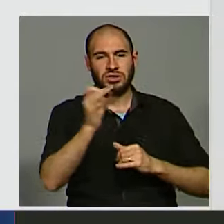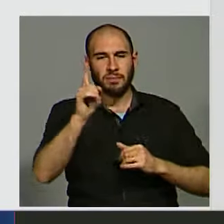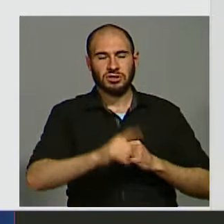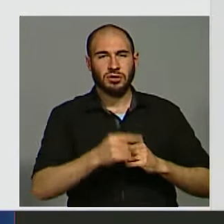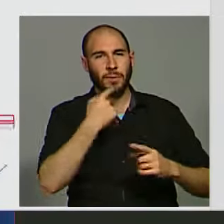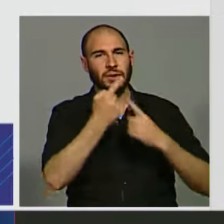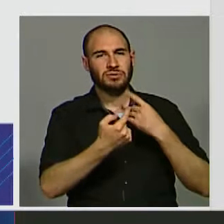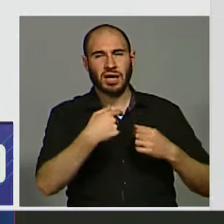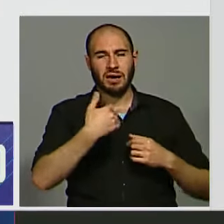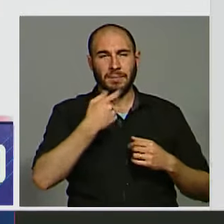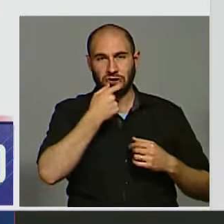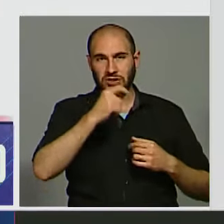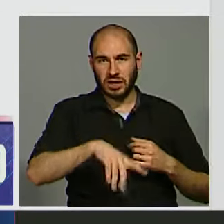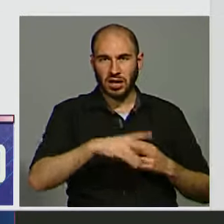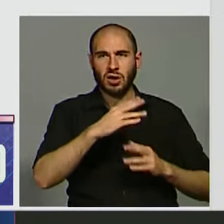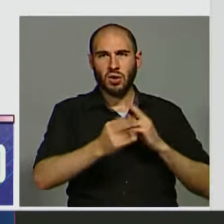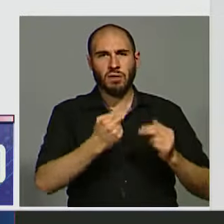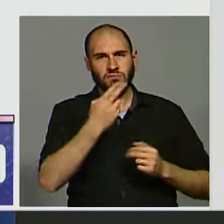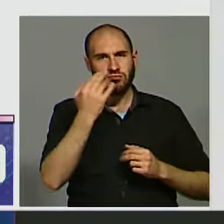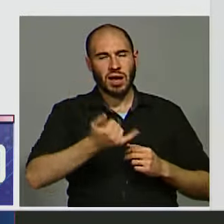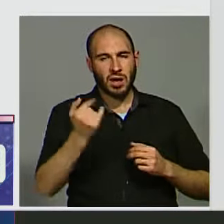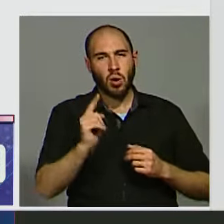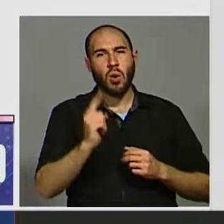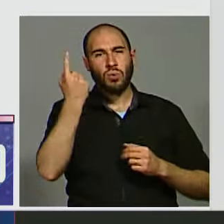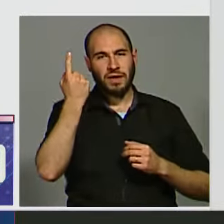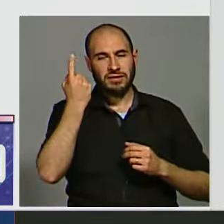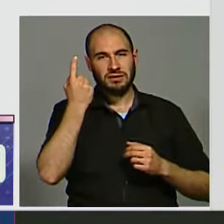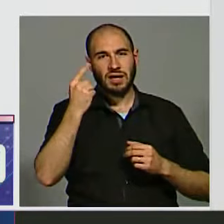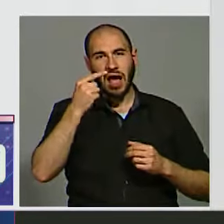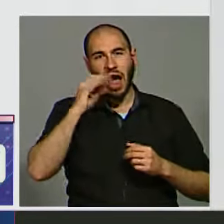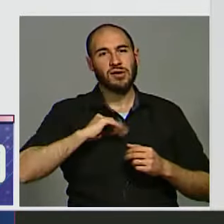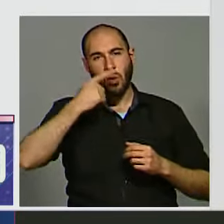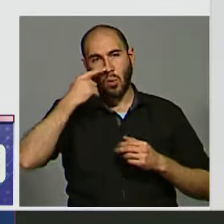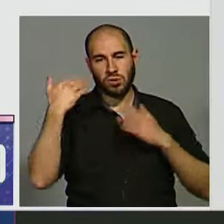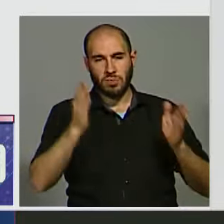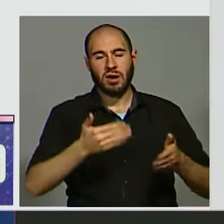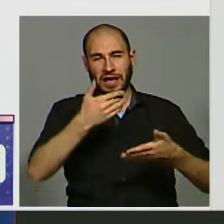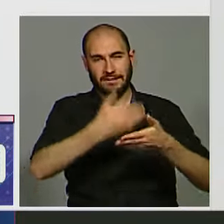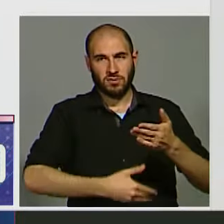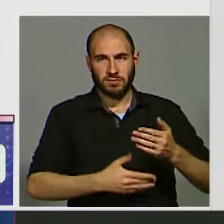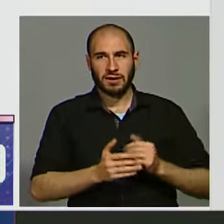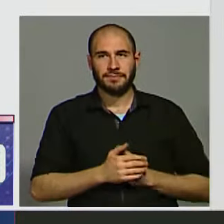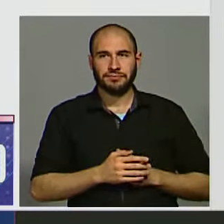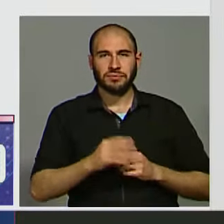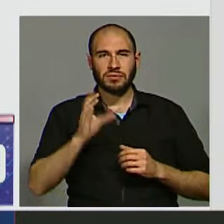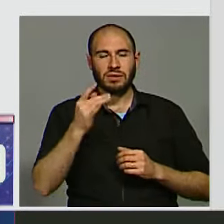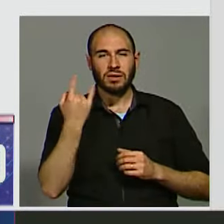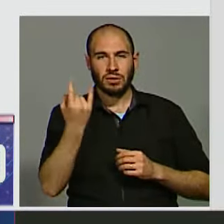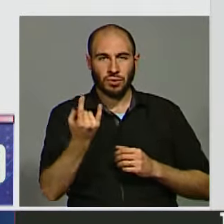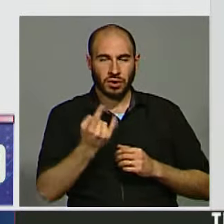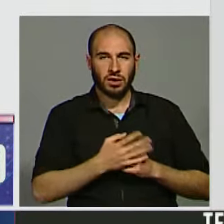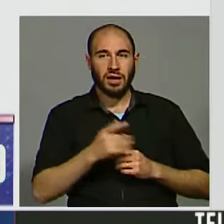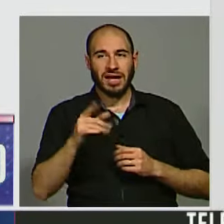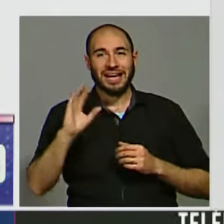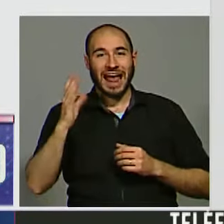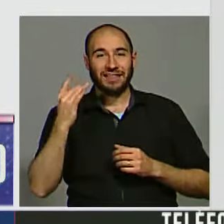de los encuestados en la provincia que han consumido tabaco al menos una vez en el último año. Un informe entonces a través de Señal U y en este